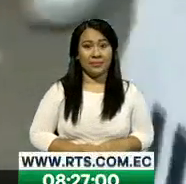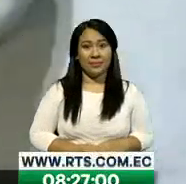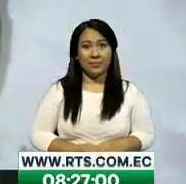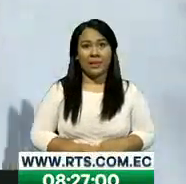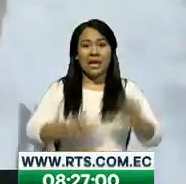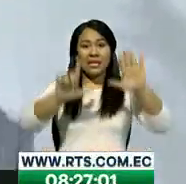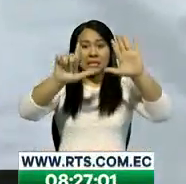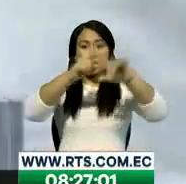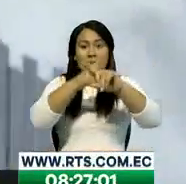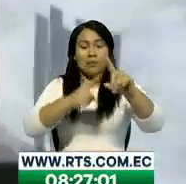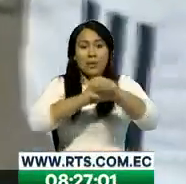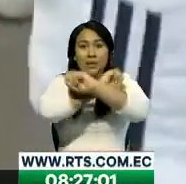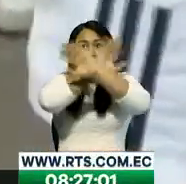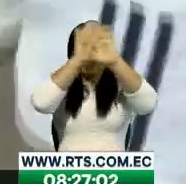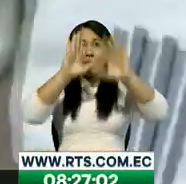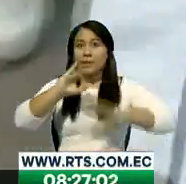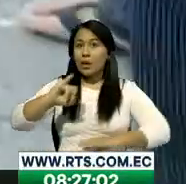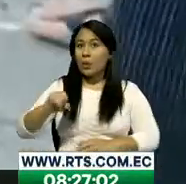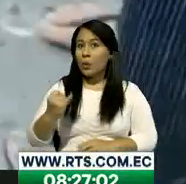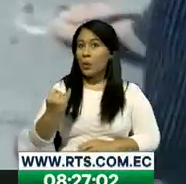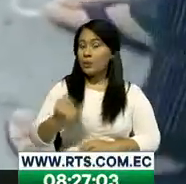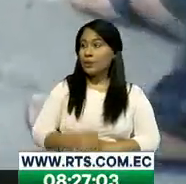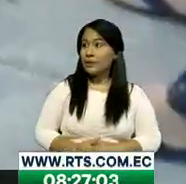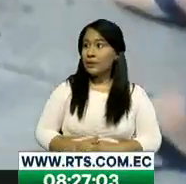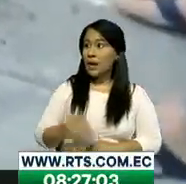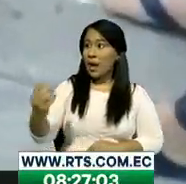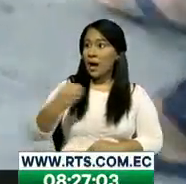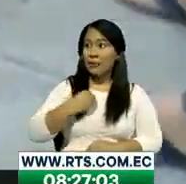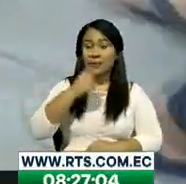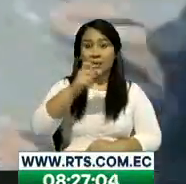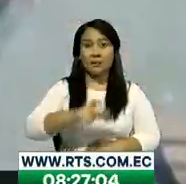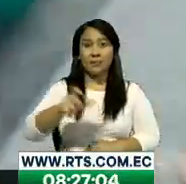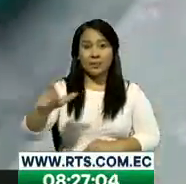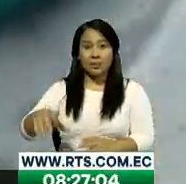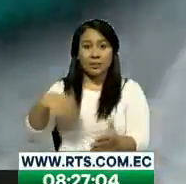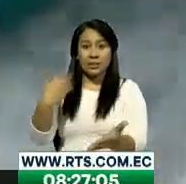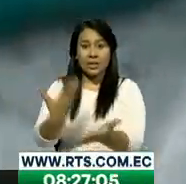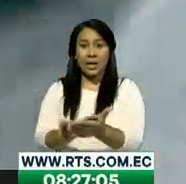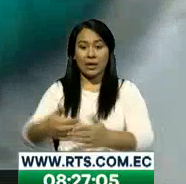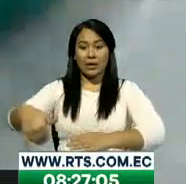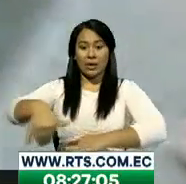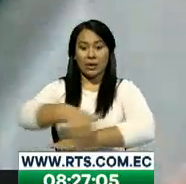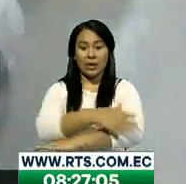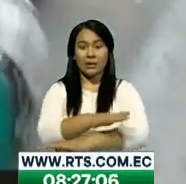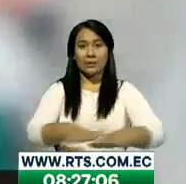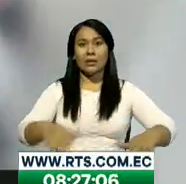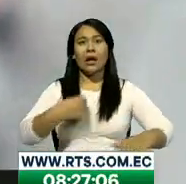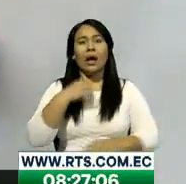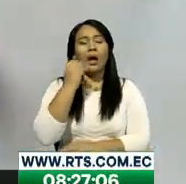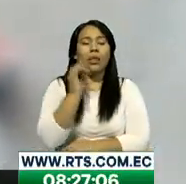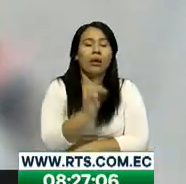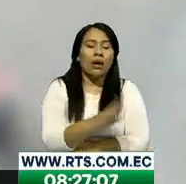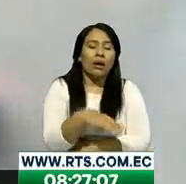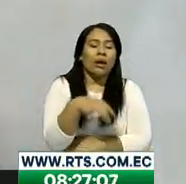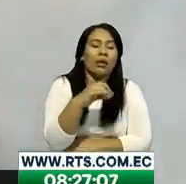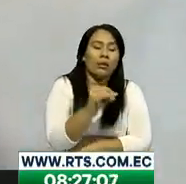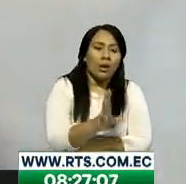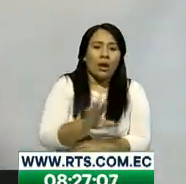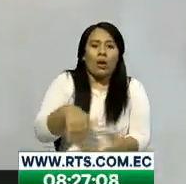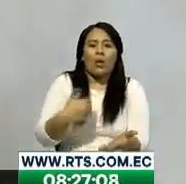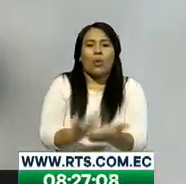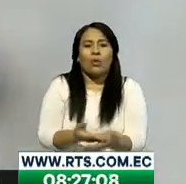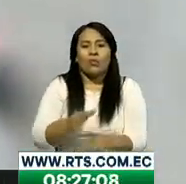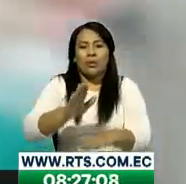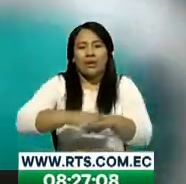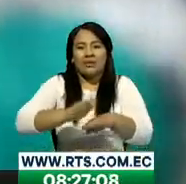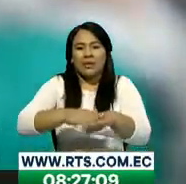Siete y 30 de la mañana de este jueves, las víctimas se encontraban sobre la calzada aquejando dolores producto de las